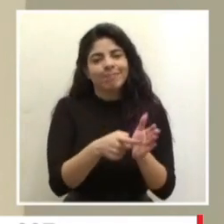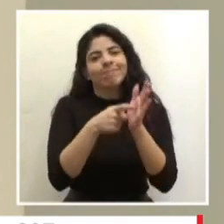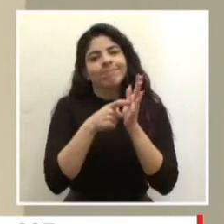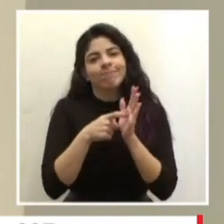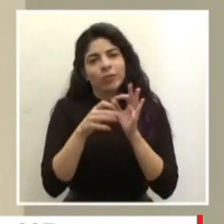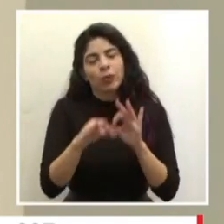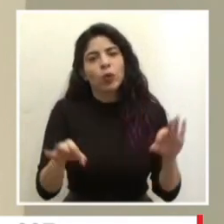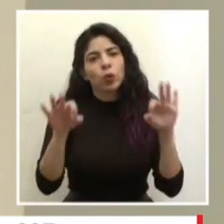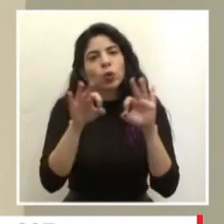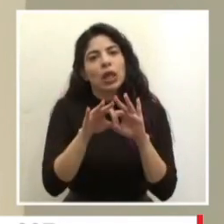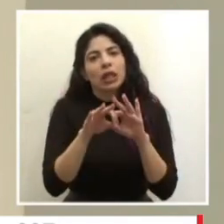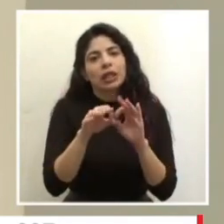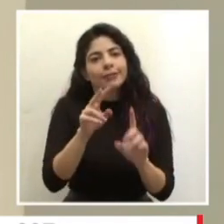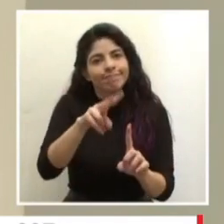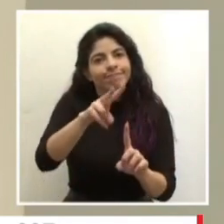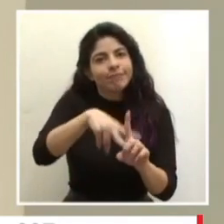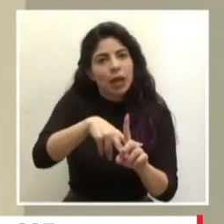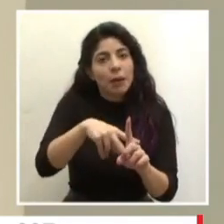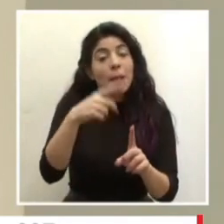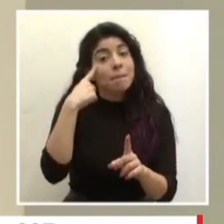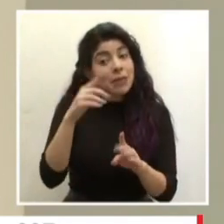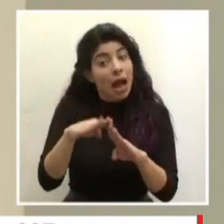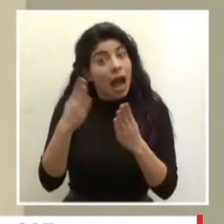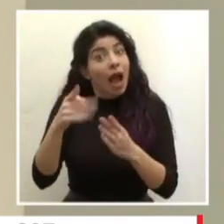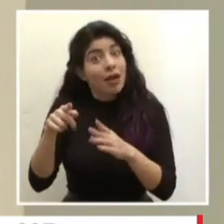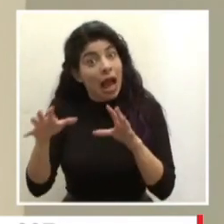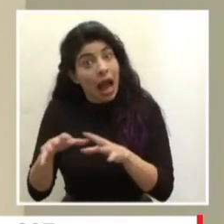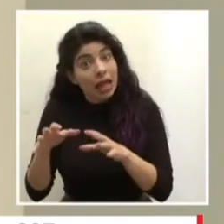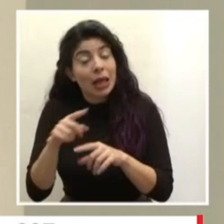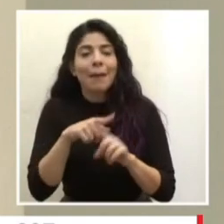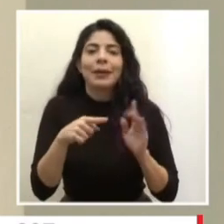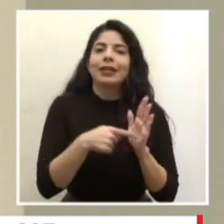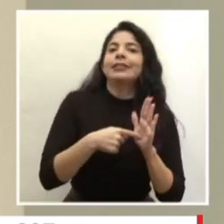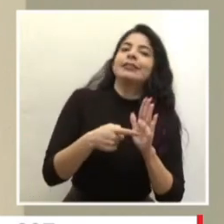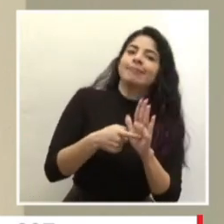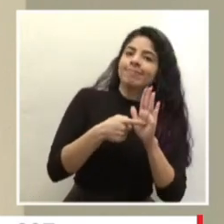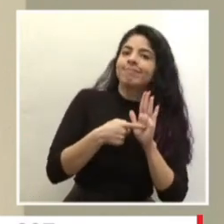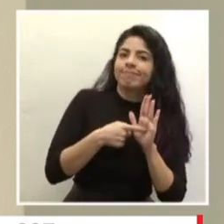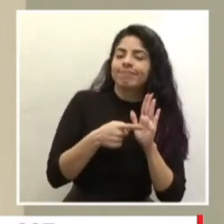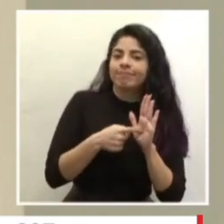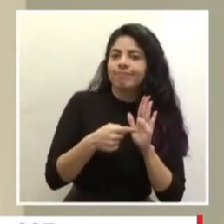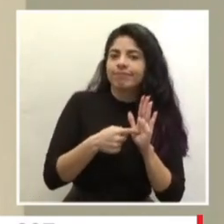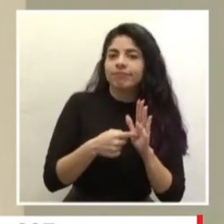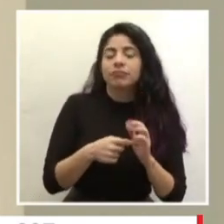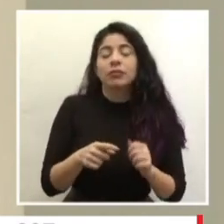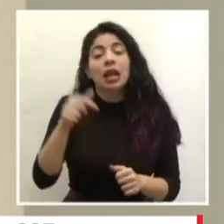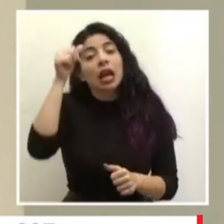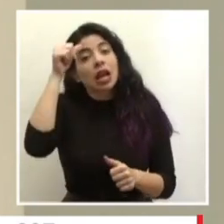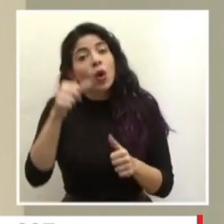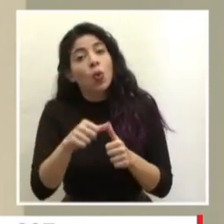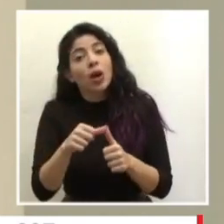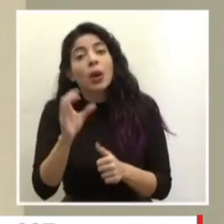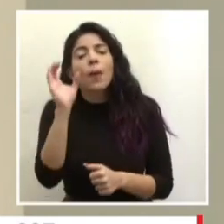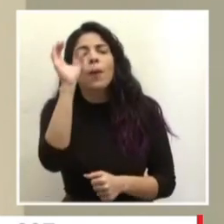para justamente habilitar ese tipo de actividades. Y recordemos que se